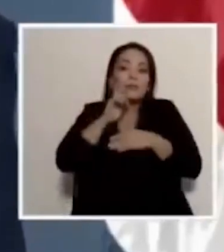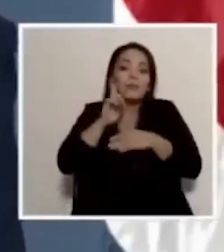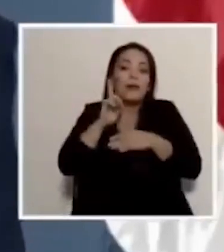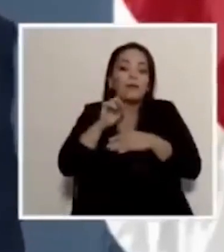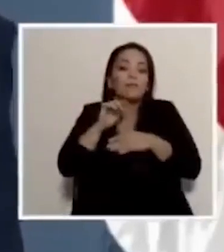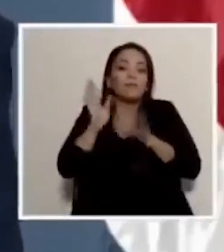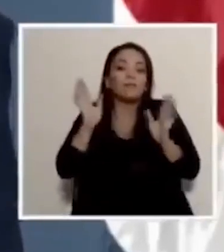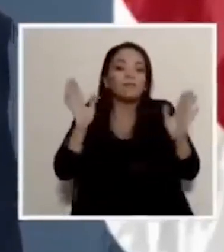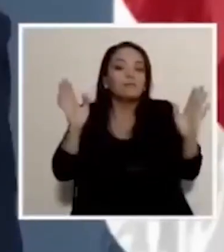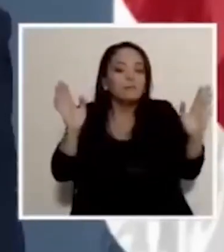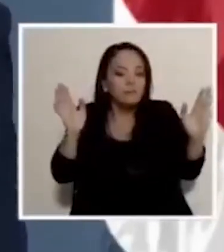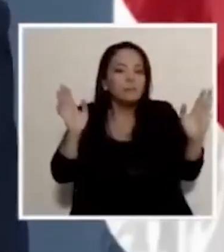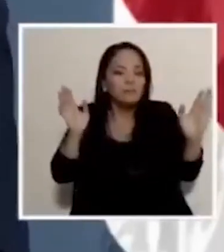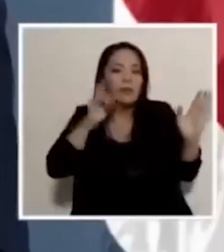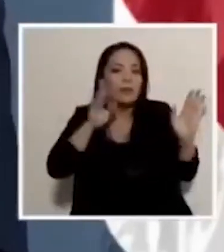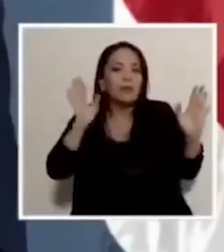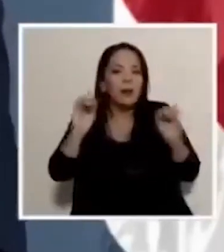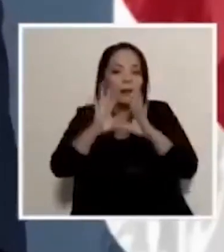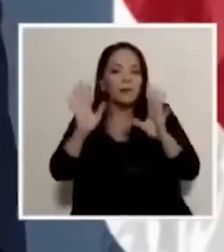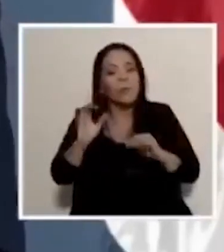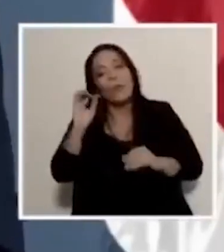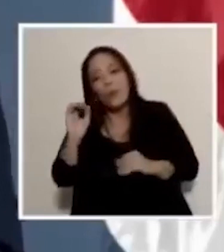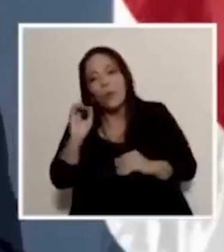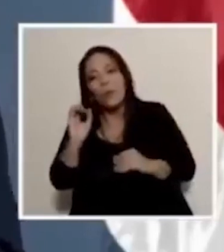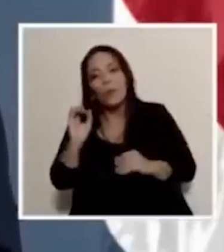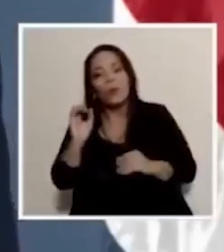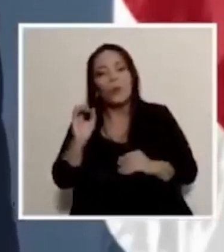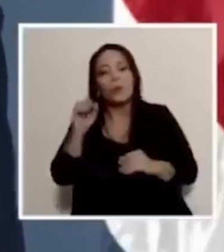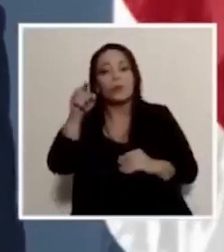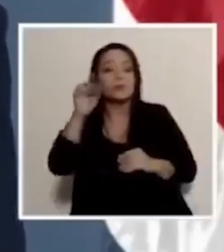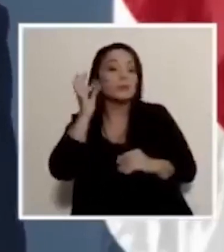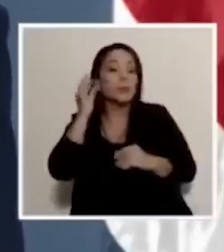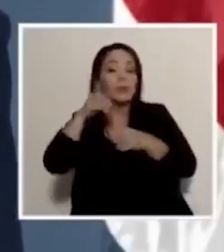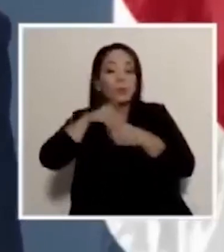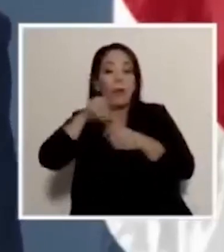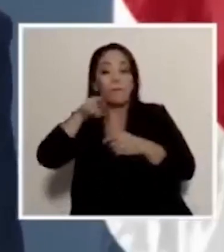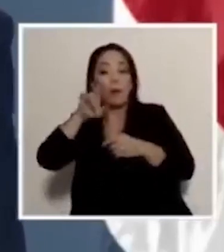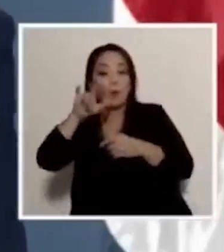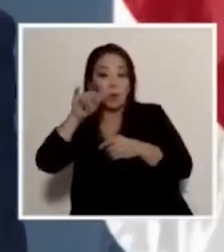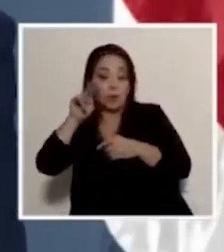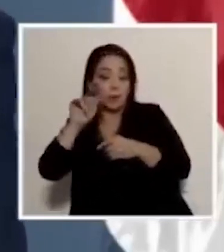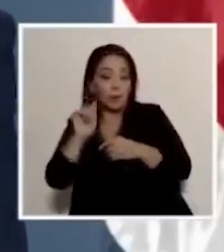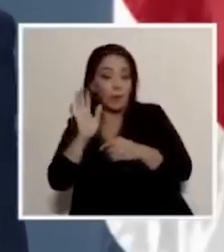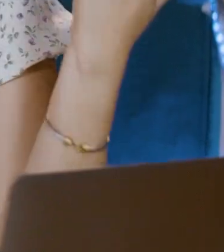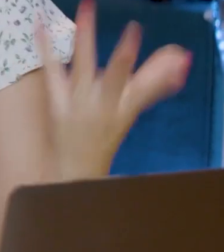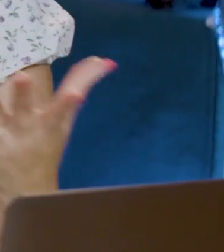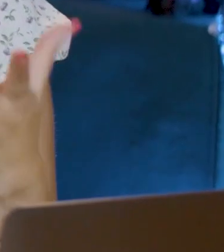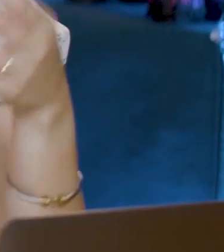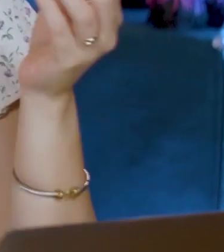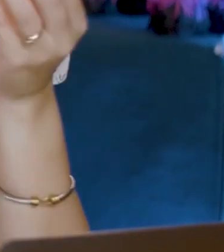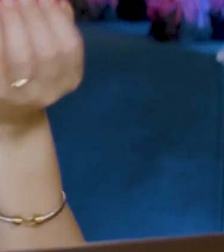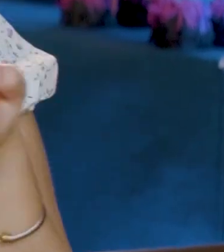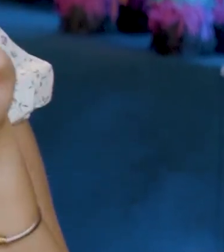tengo los documentos, o doña Paulina le mintieron a ella, pero aquí hay alguien mintiendo. Qué